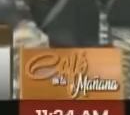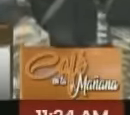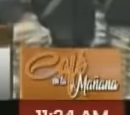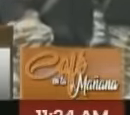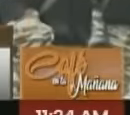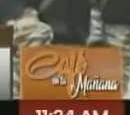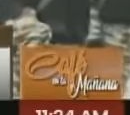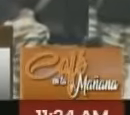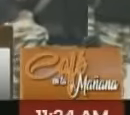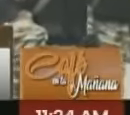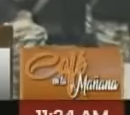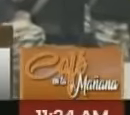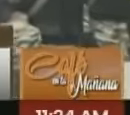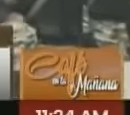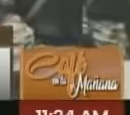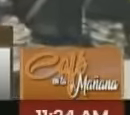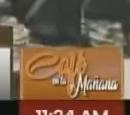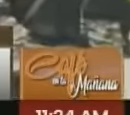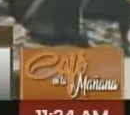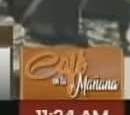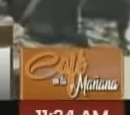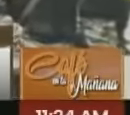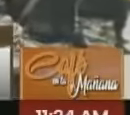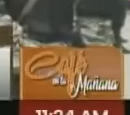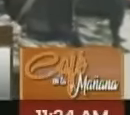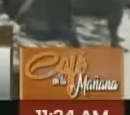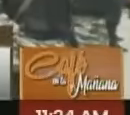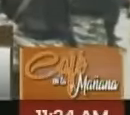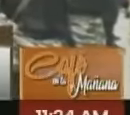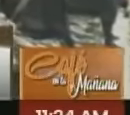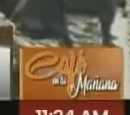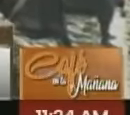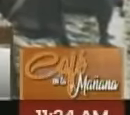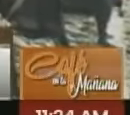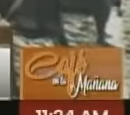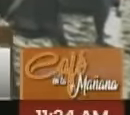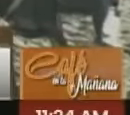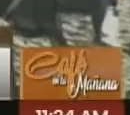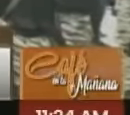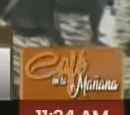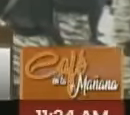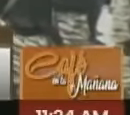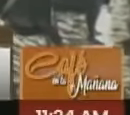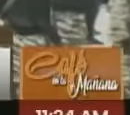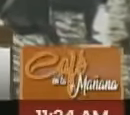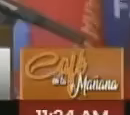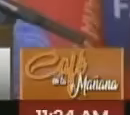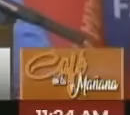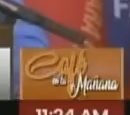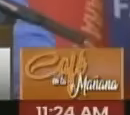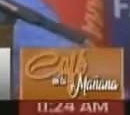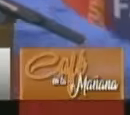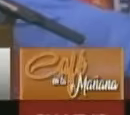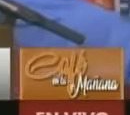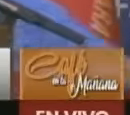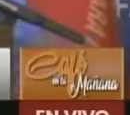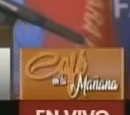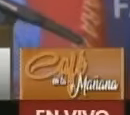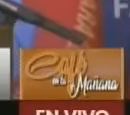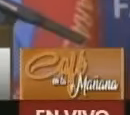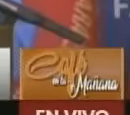prácticamente 6 meses trabajando desde que finalizó el referéndum